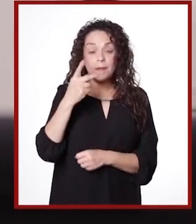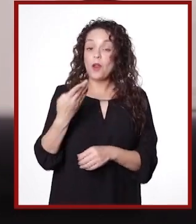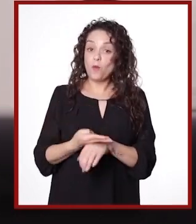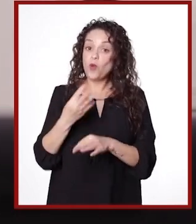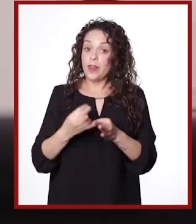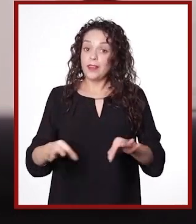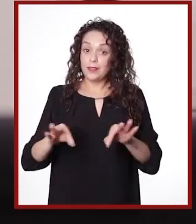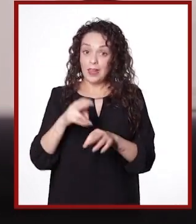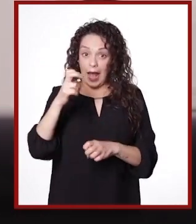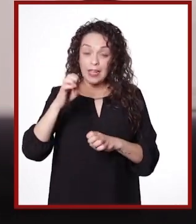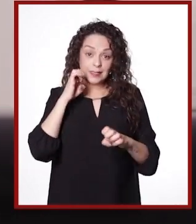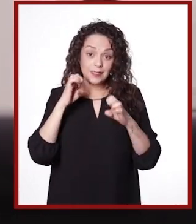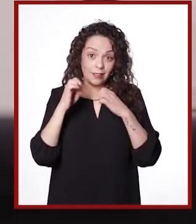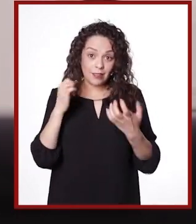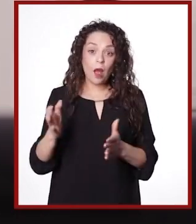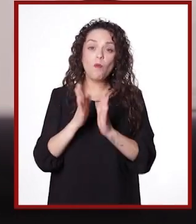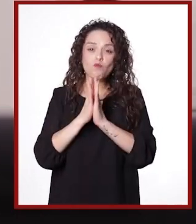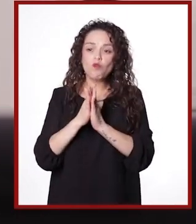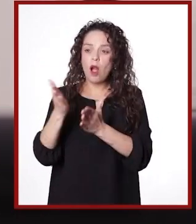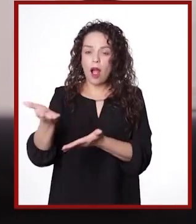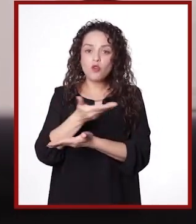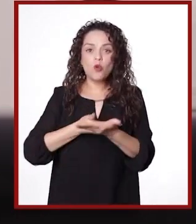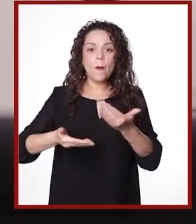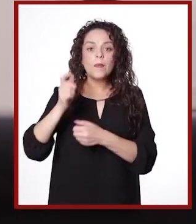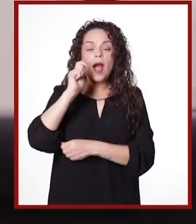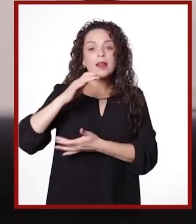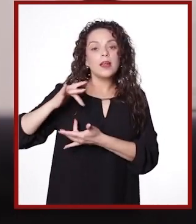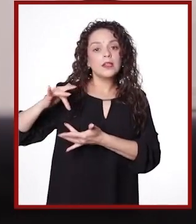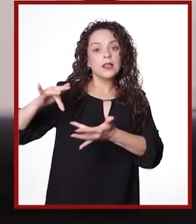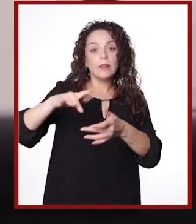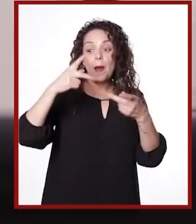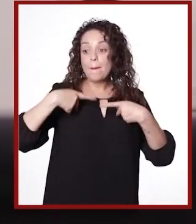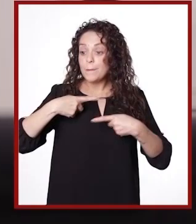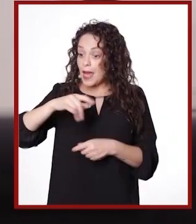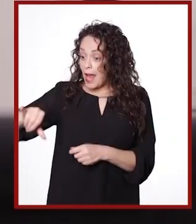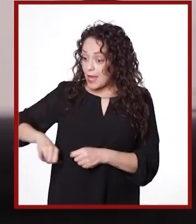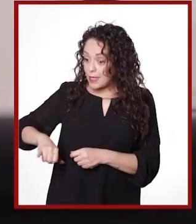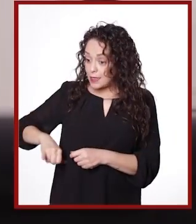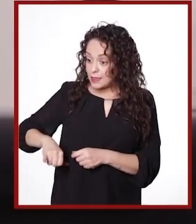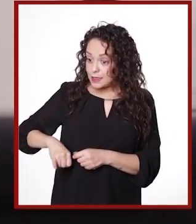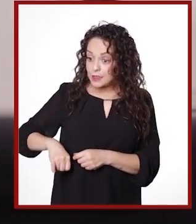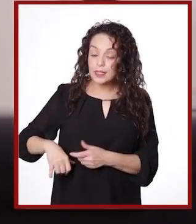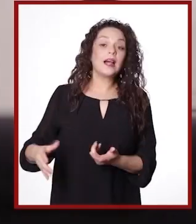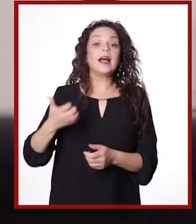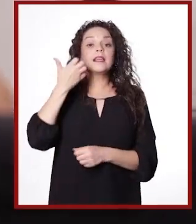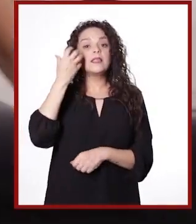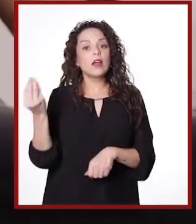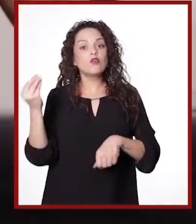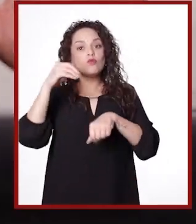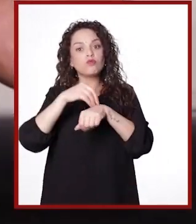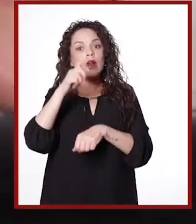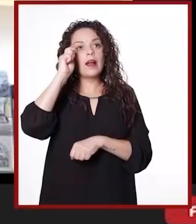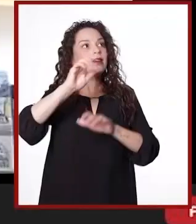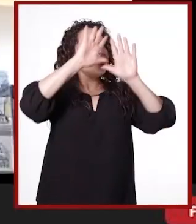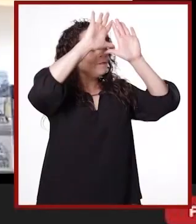que compártenos tus redes sociales para que todos aquellos que estén interesados, incluso que quieran ya iniciar su propia pared verde, pues los